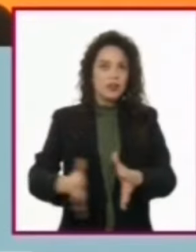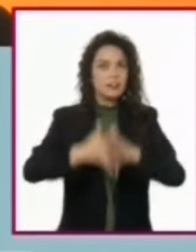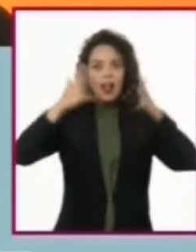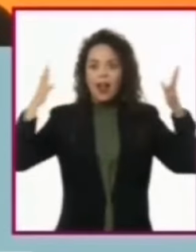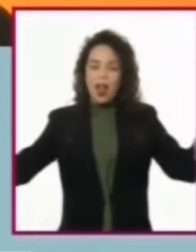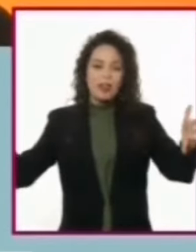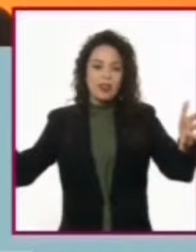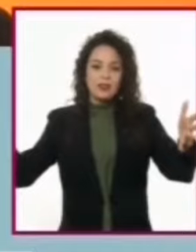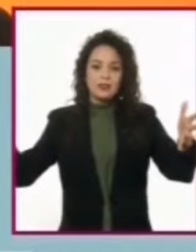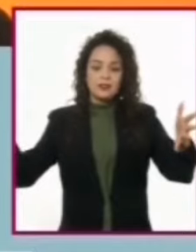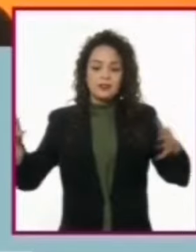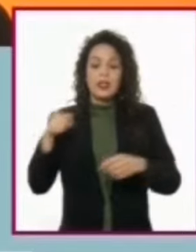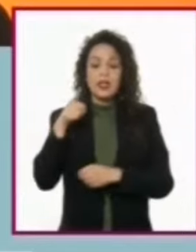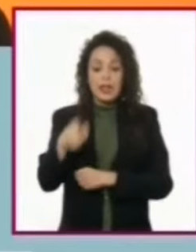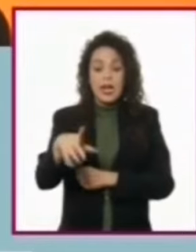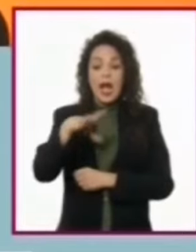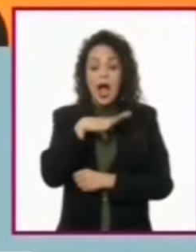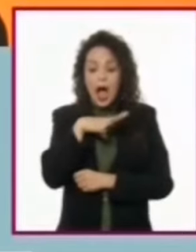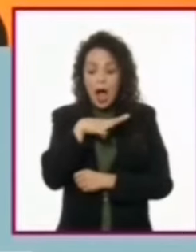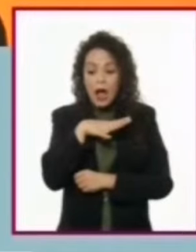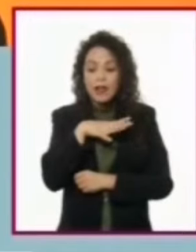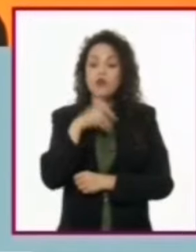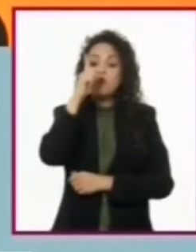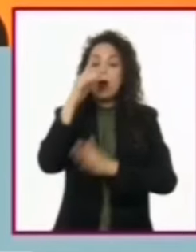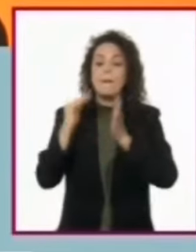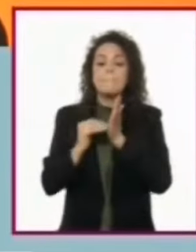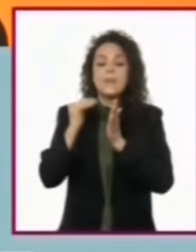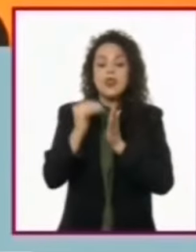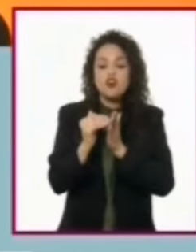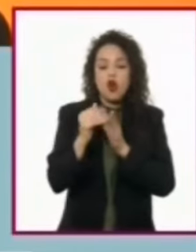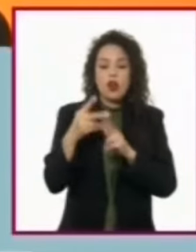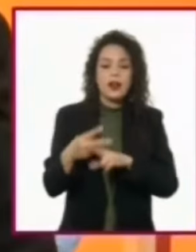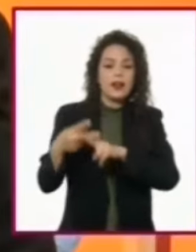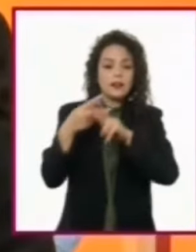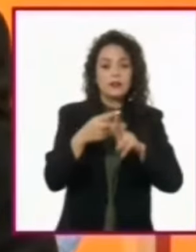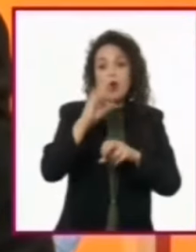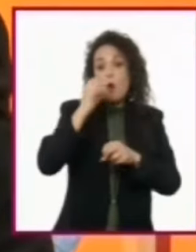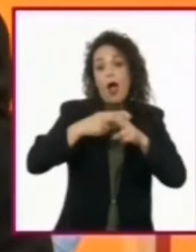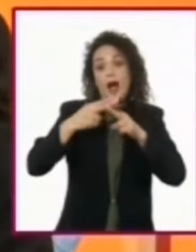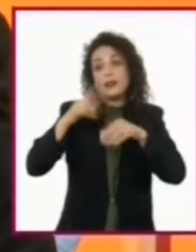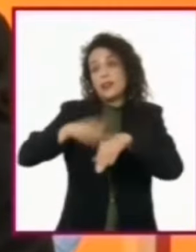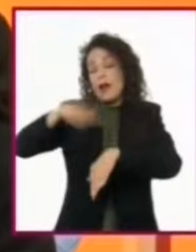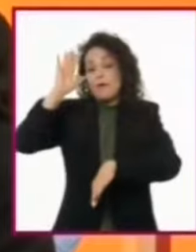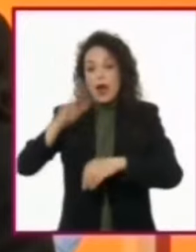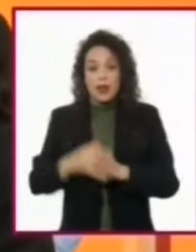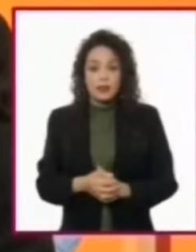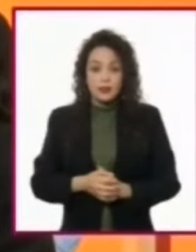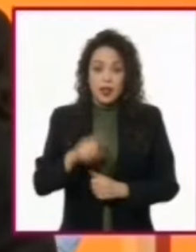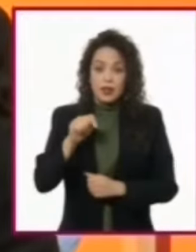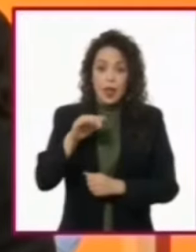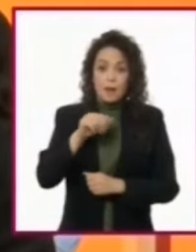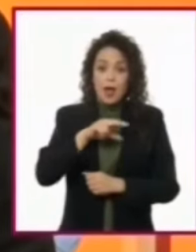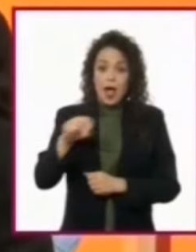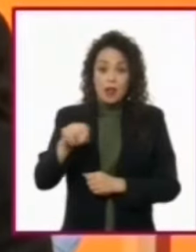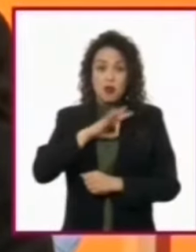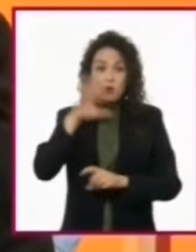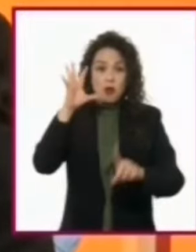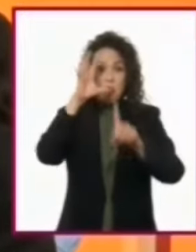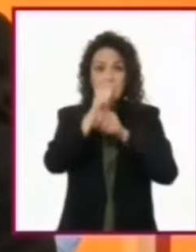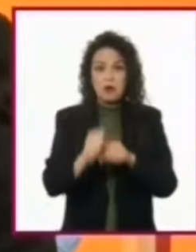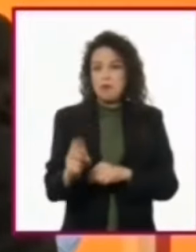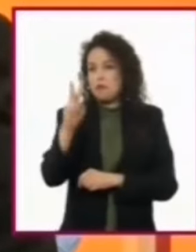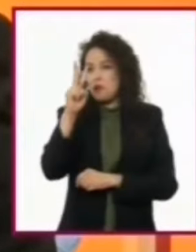universo y pueden contener 1.000.000 de estrellas o más, alcanzando un tamaño de unos